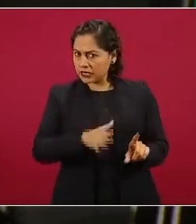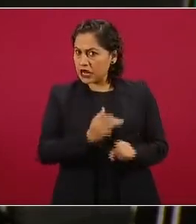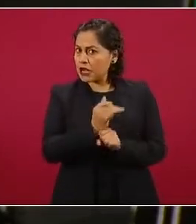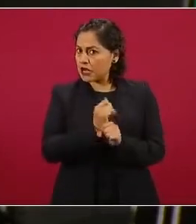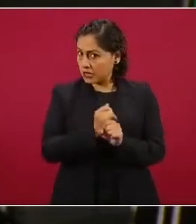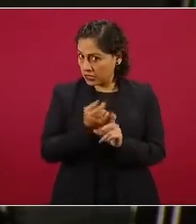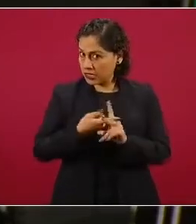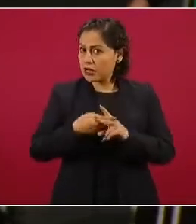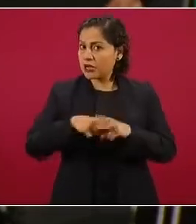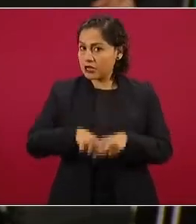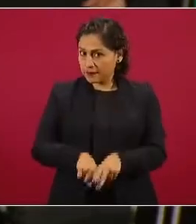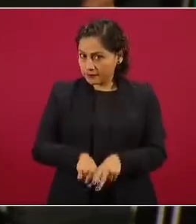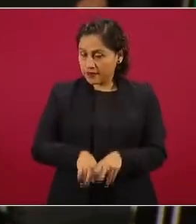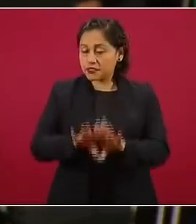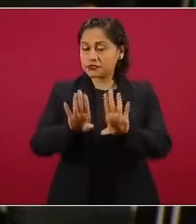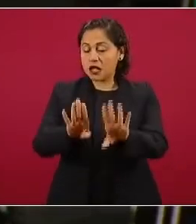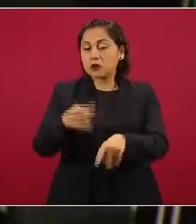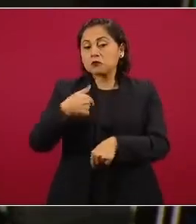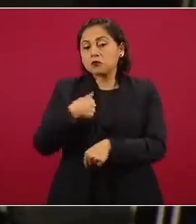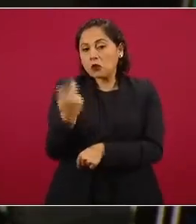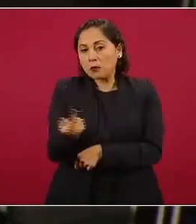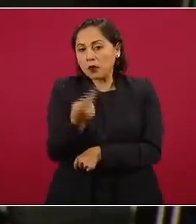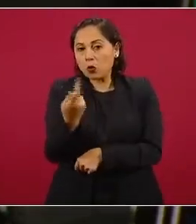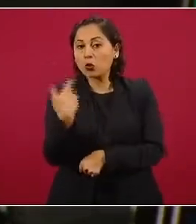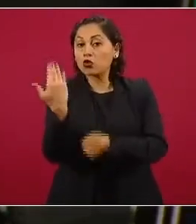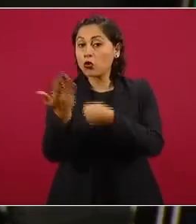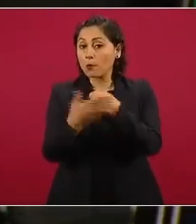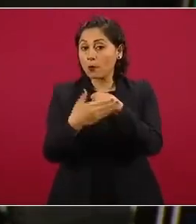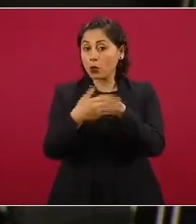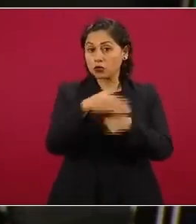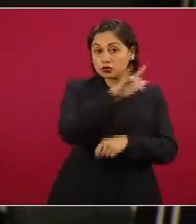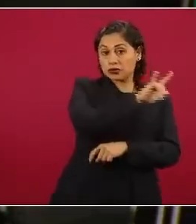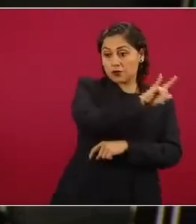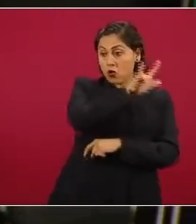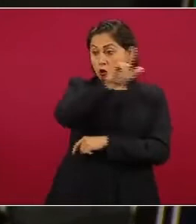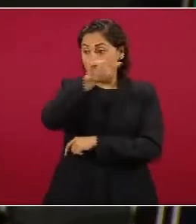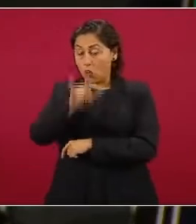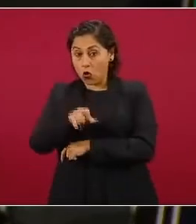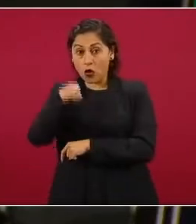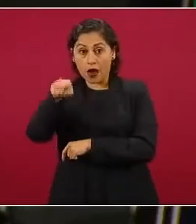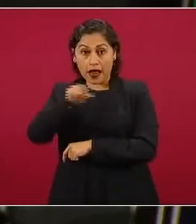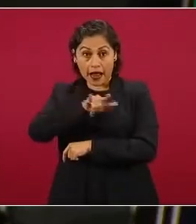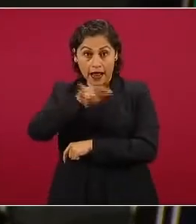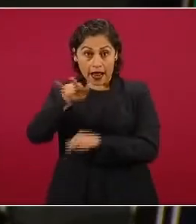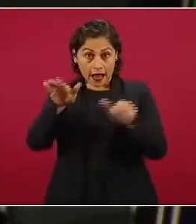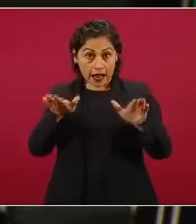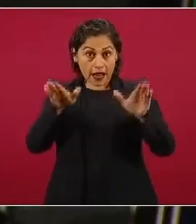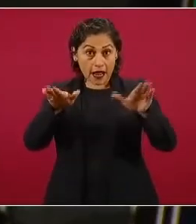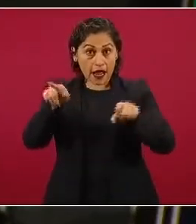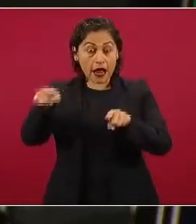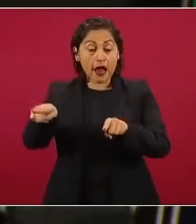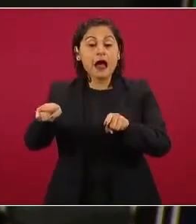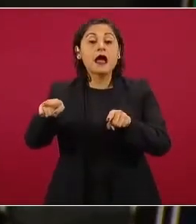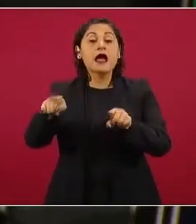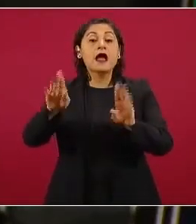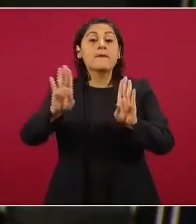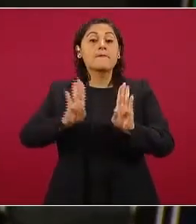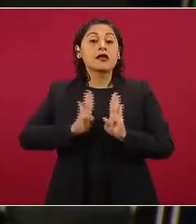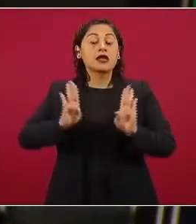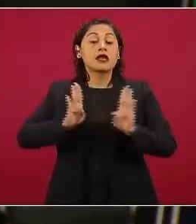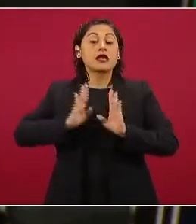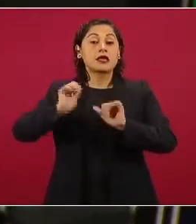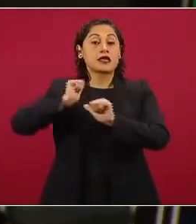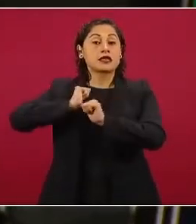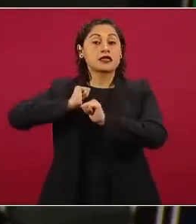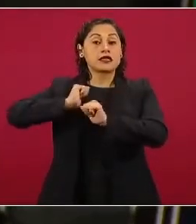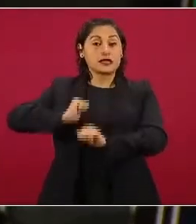va a estar la Fiscalía General Militar con la Policía Militar junto con el secretario de la Defensa Nacional y el fiscal general